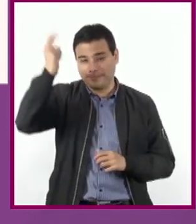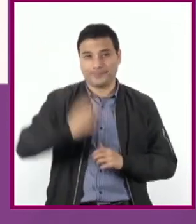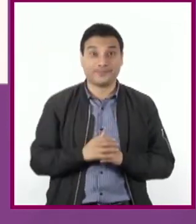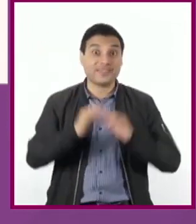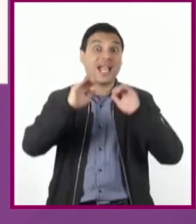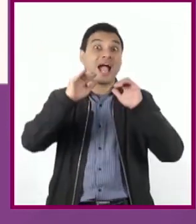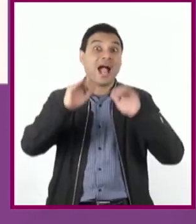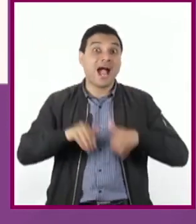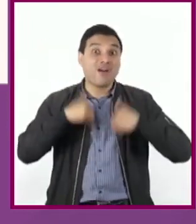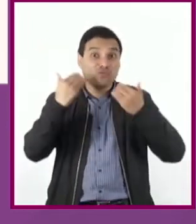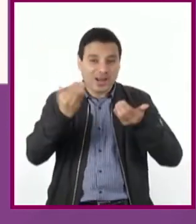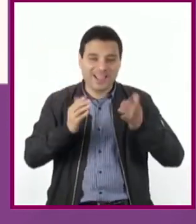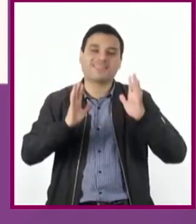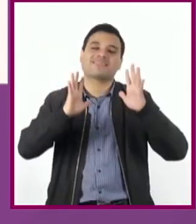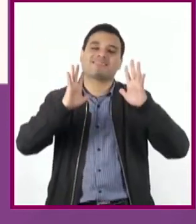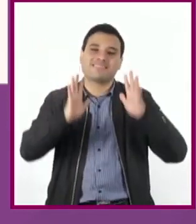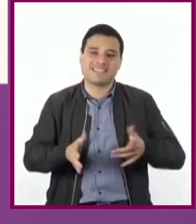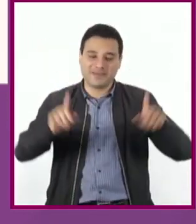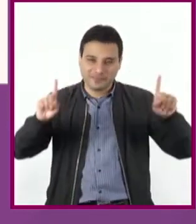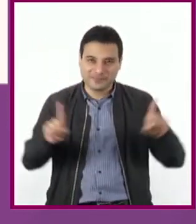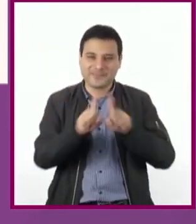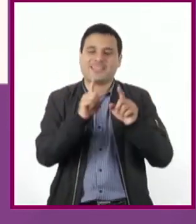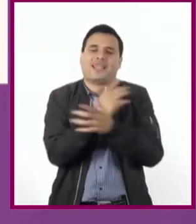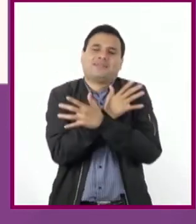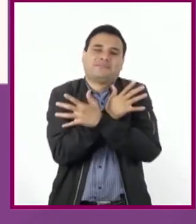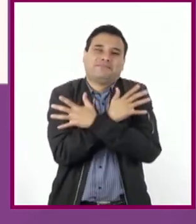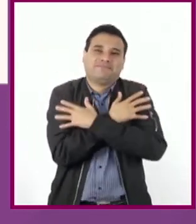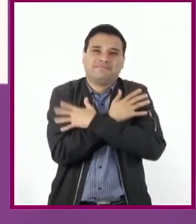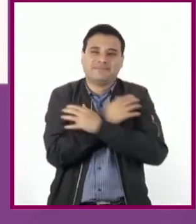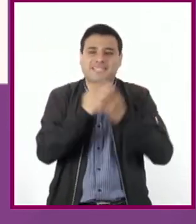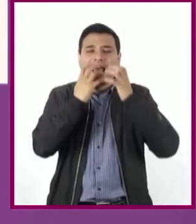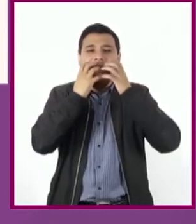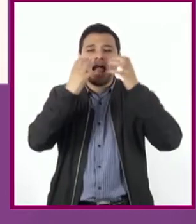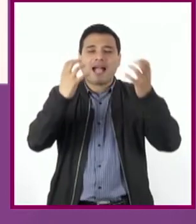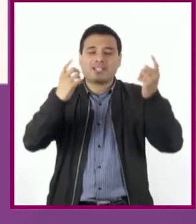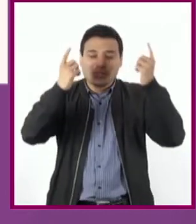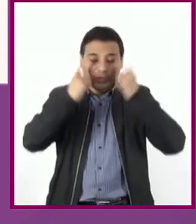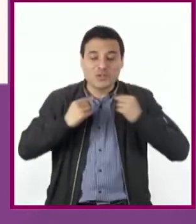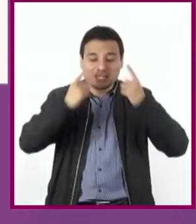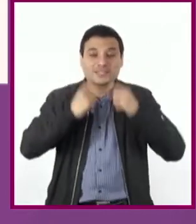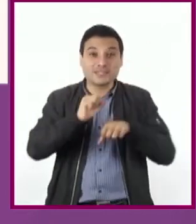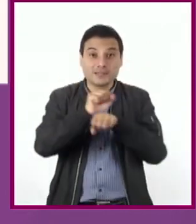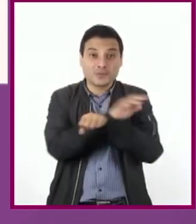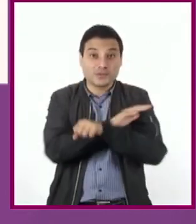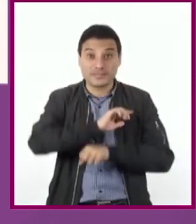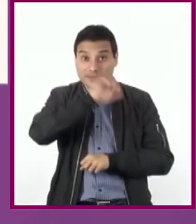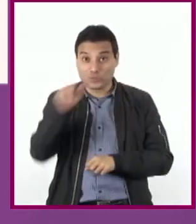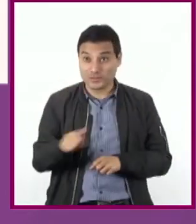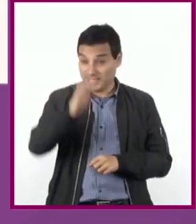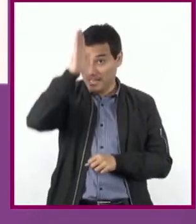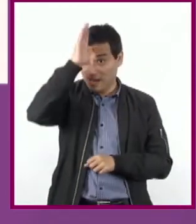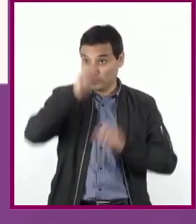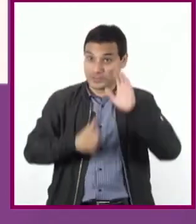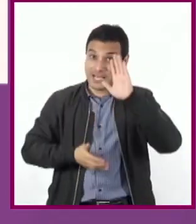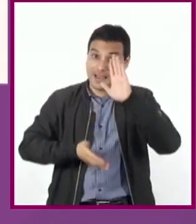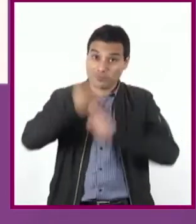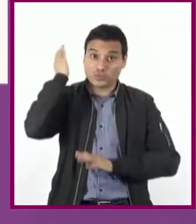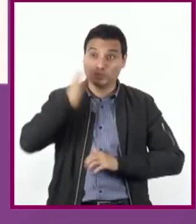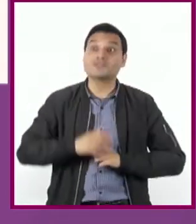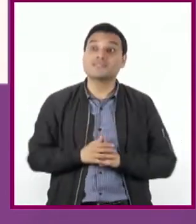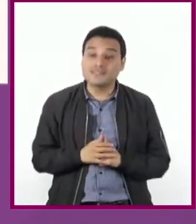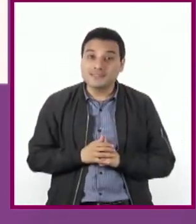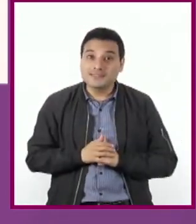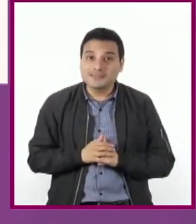Afuera, se abrazan, gritan y lloran de la emoción. Y al final, acuerdan ir por un